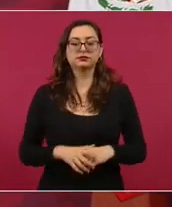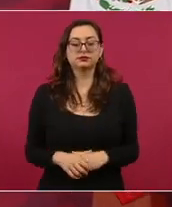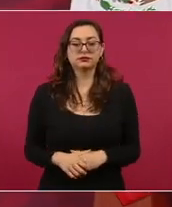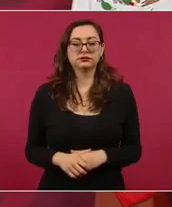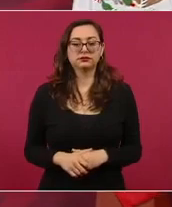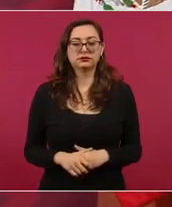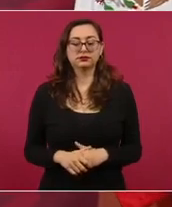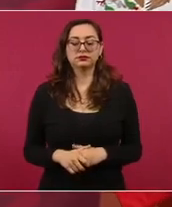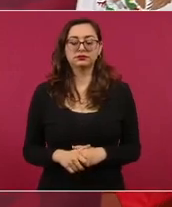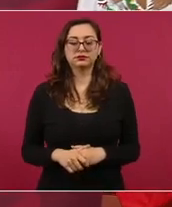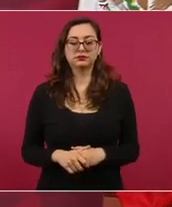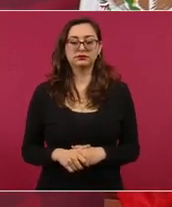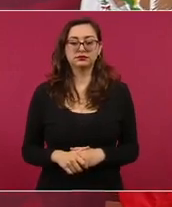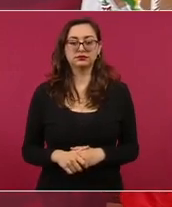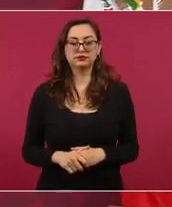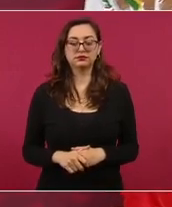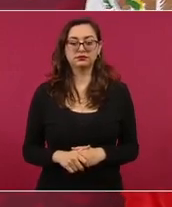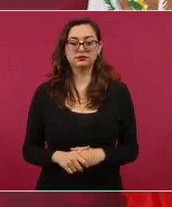el